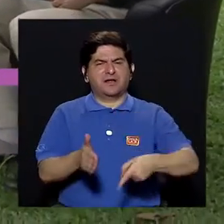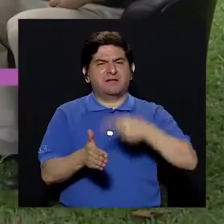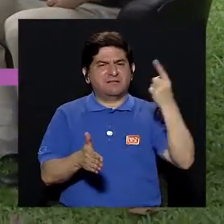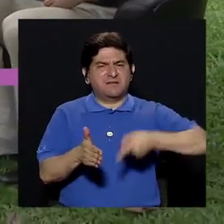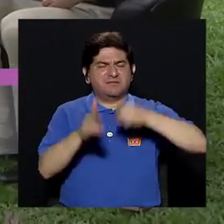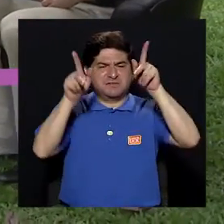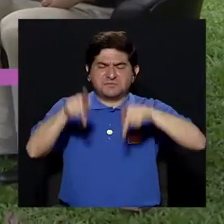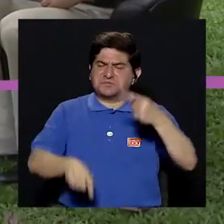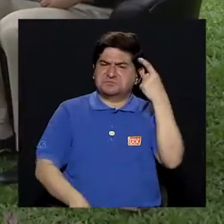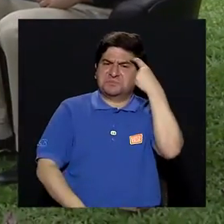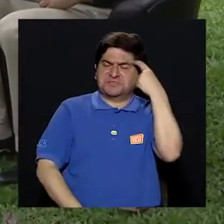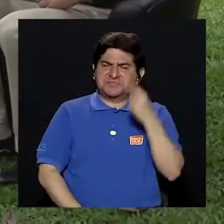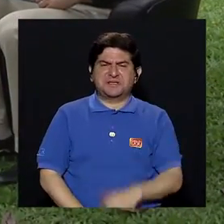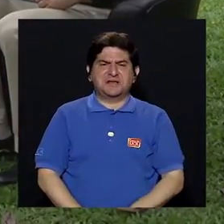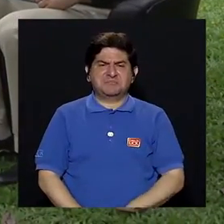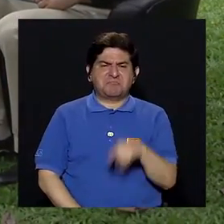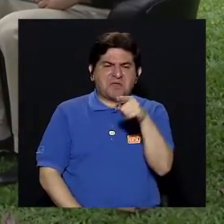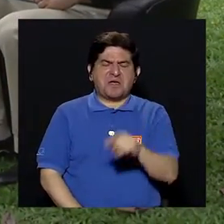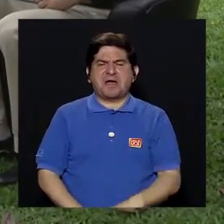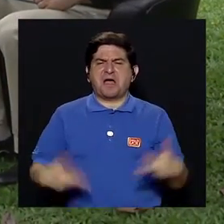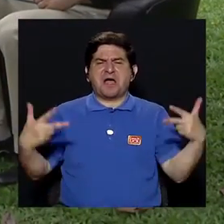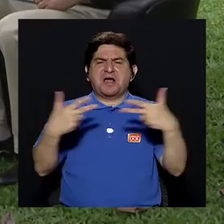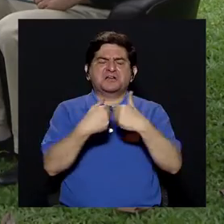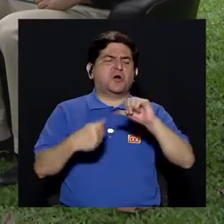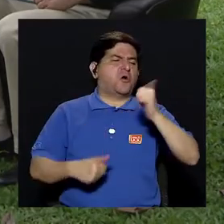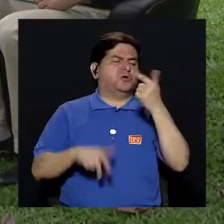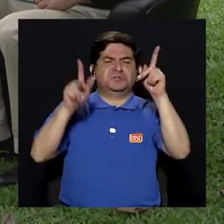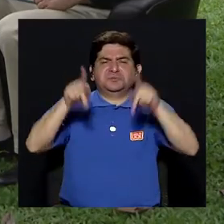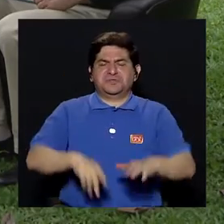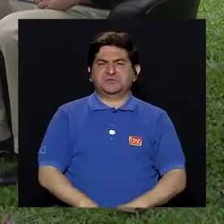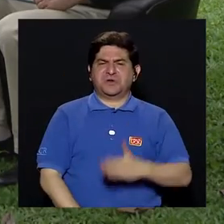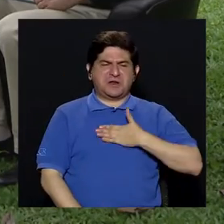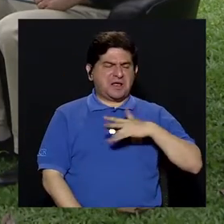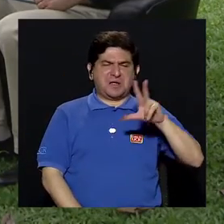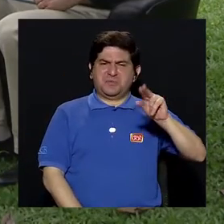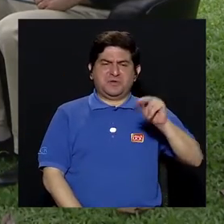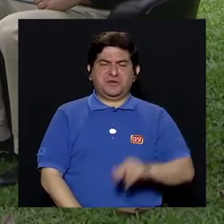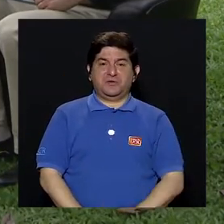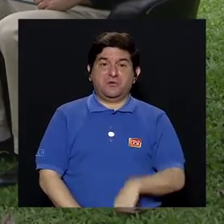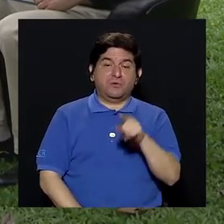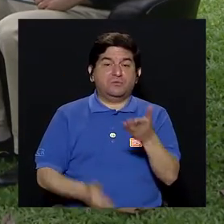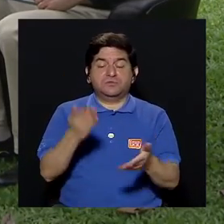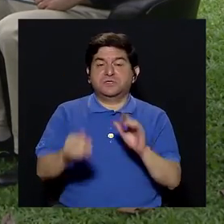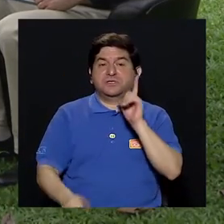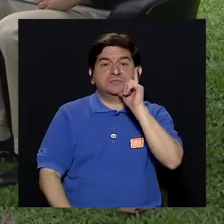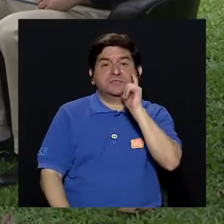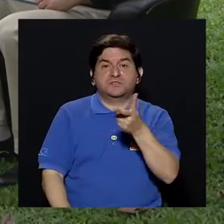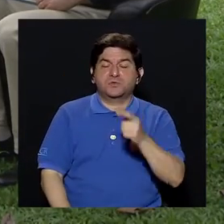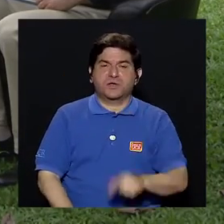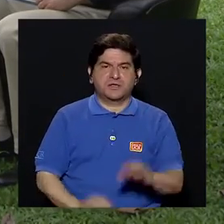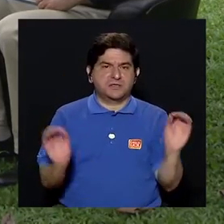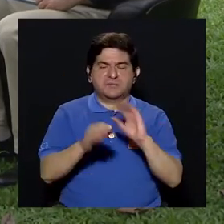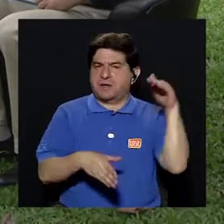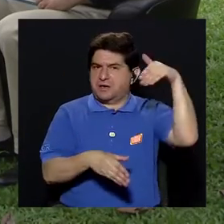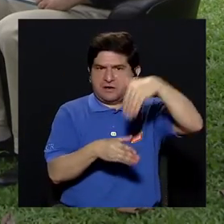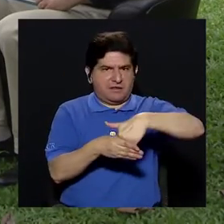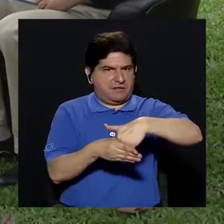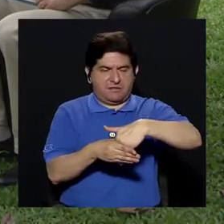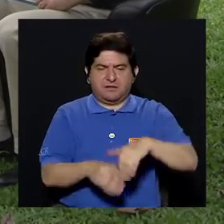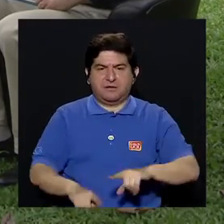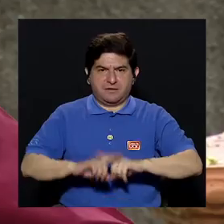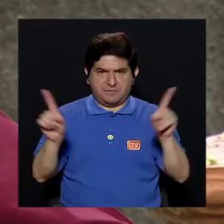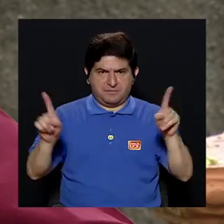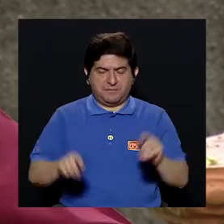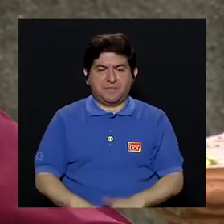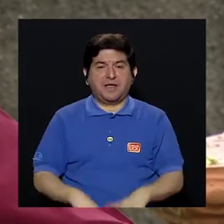porque a veces la gente piensa que los choques, pues, le suceden a otros y no le sucede a usted. Tal vez usted haya tenido la suerte de no estar todavía involucrado en un choque,